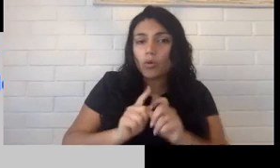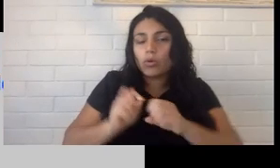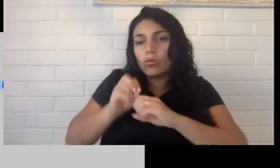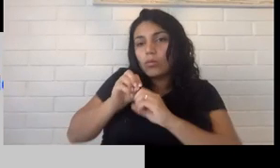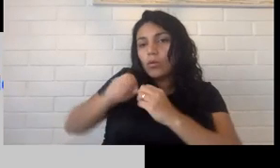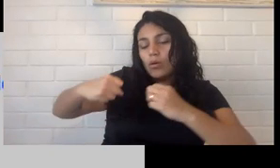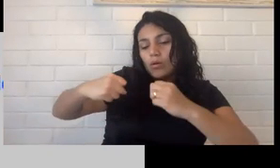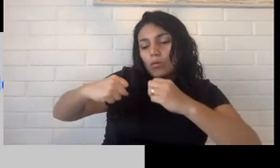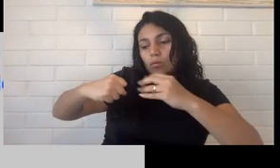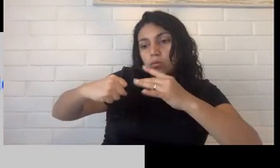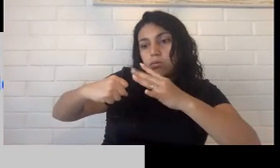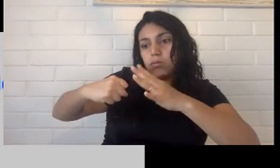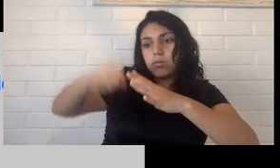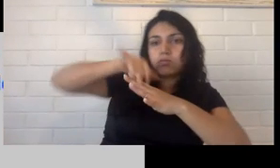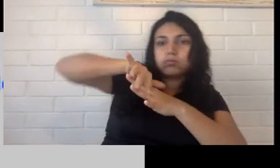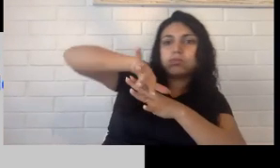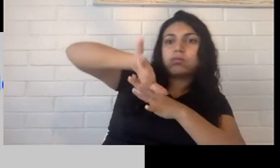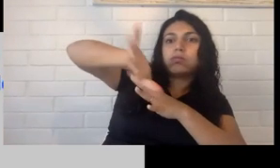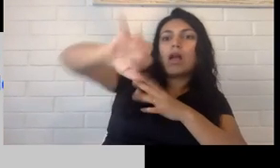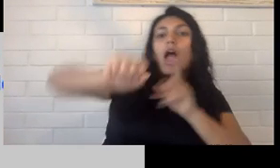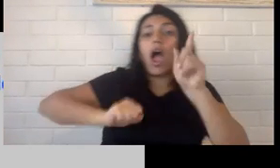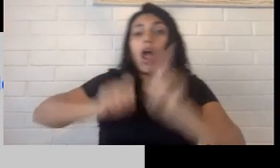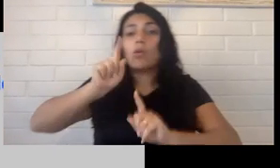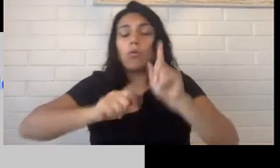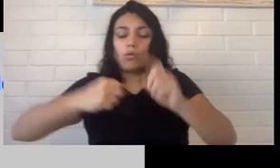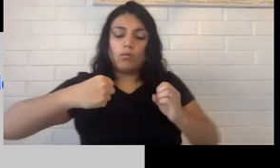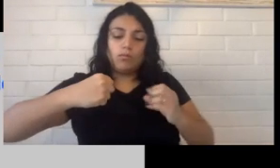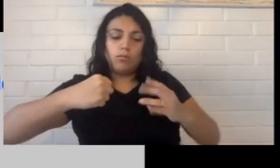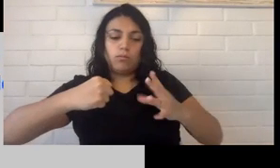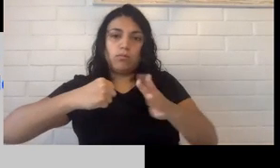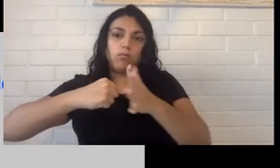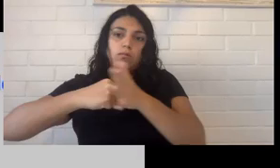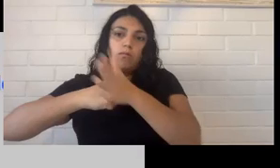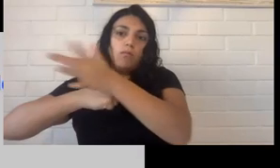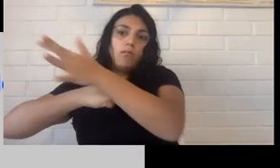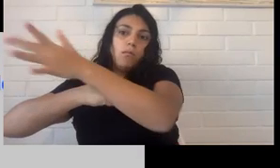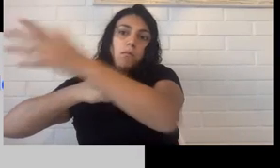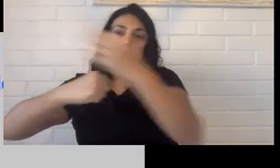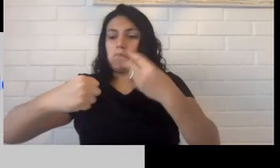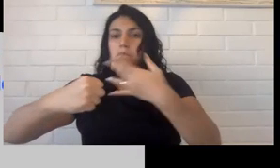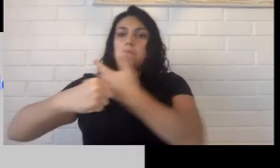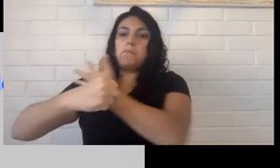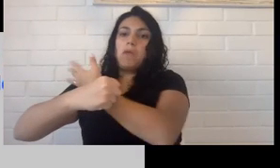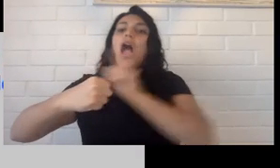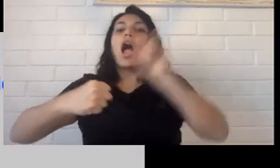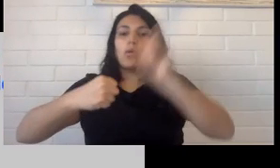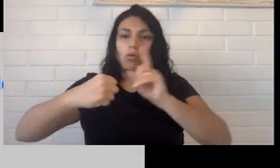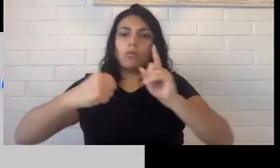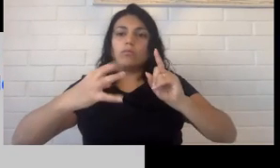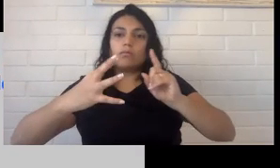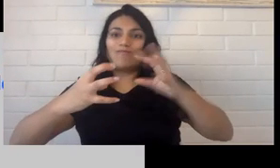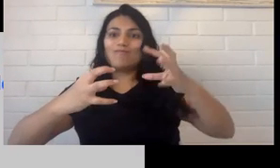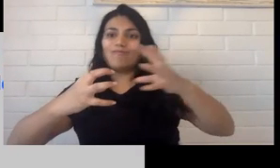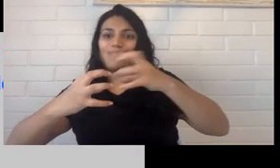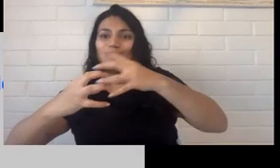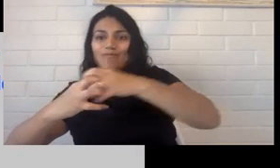lados y no van a actuar sobre la neurona postsináptica, pero los que lleguen a interactuar con receptores postsinápticos van a posibilitar que se